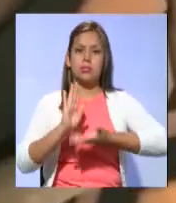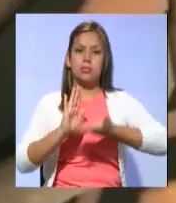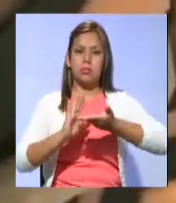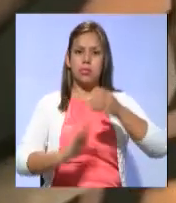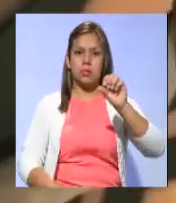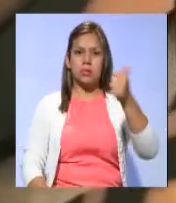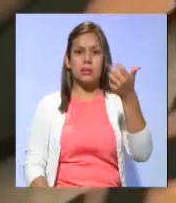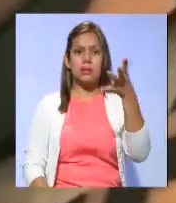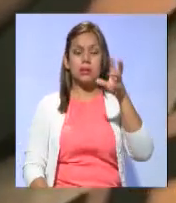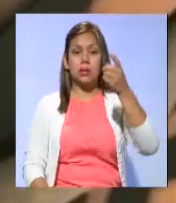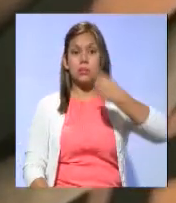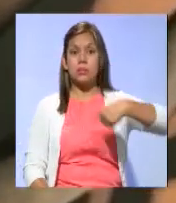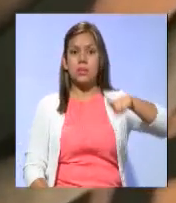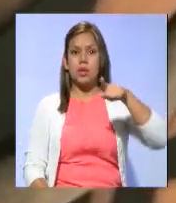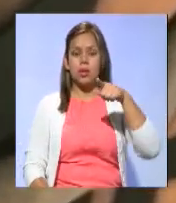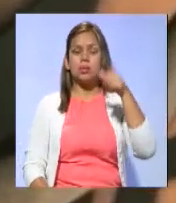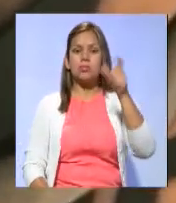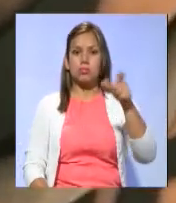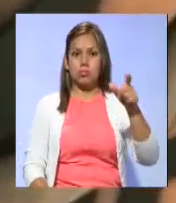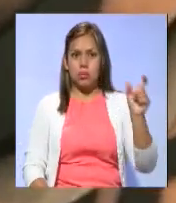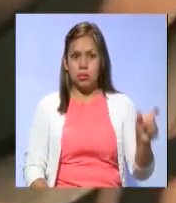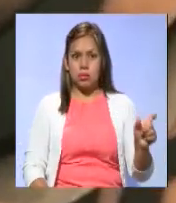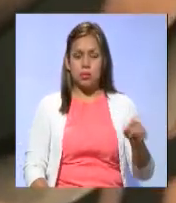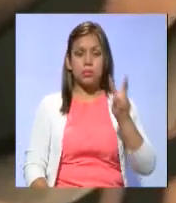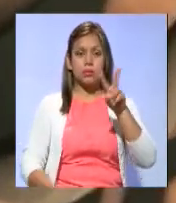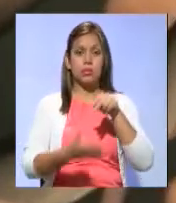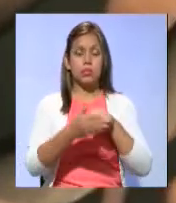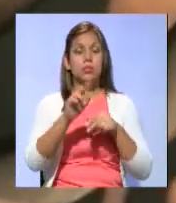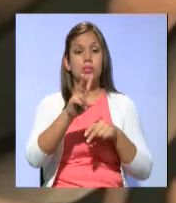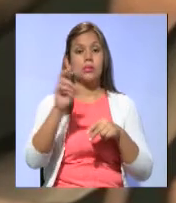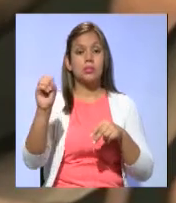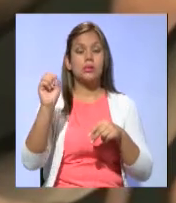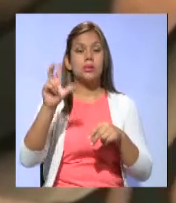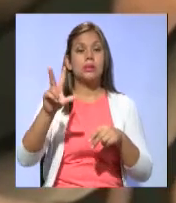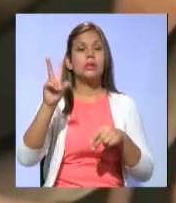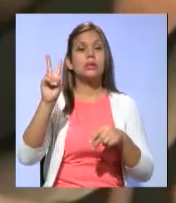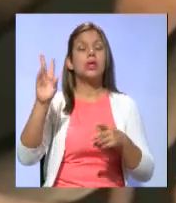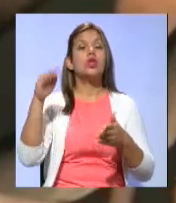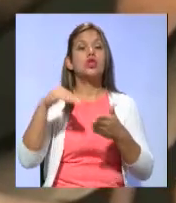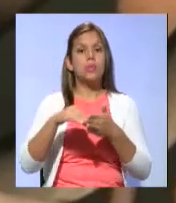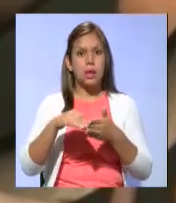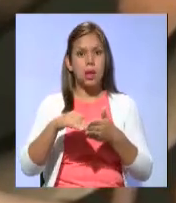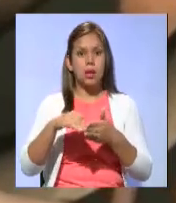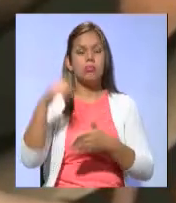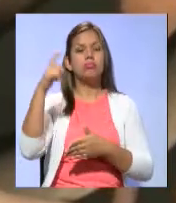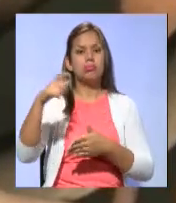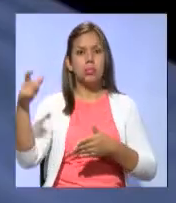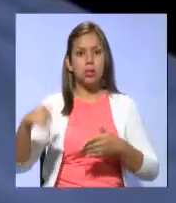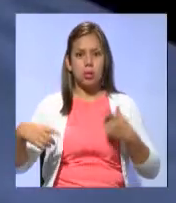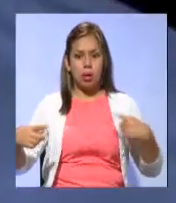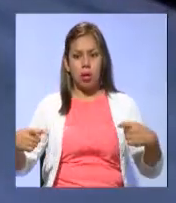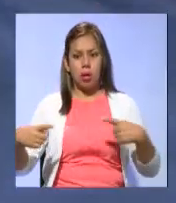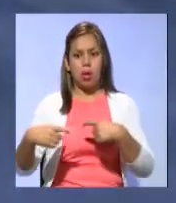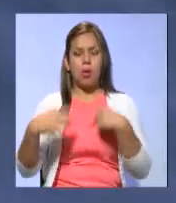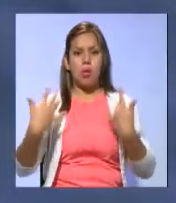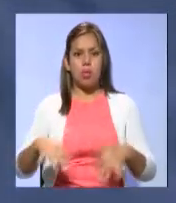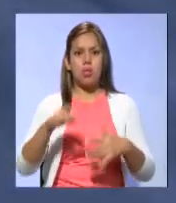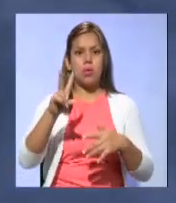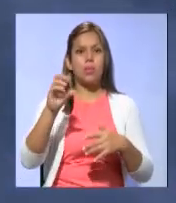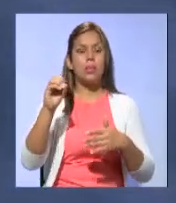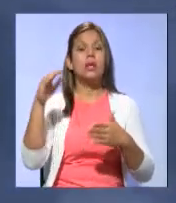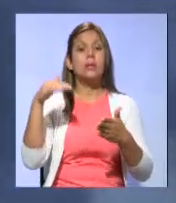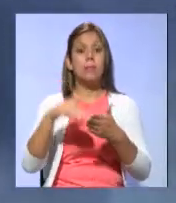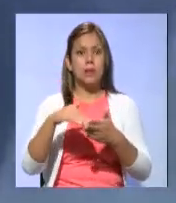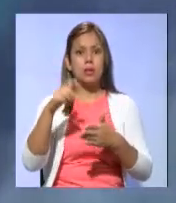a 16 millones de personas. Para el 2020 existirán 32.000 nuevos casos diagnosticados en Ecuador y más de 20.000 personas